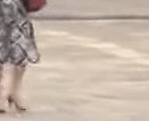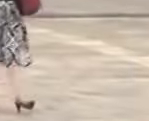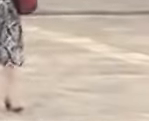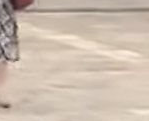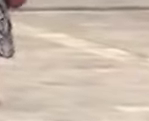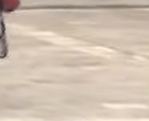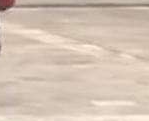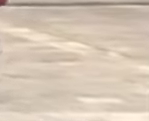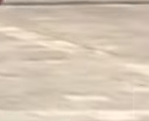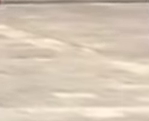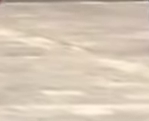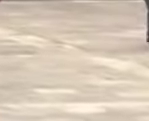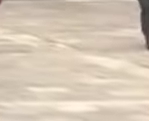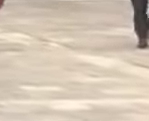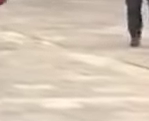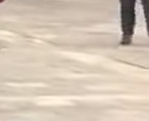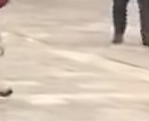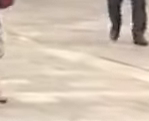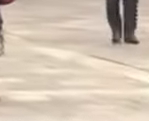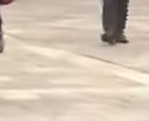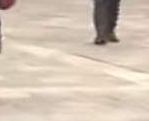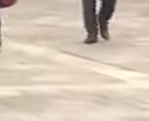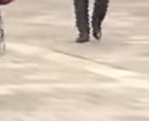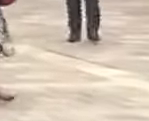¿verdad? La vicepresidenta de la República.